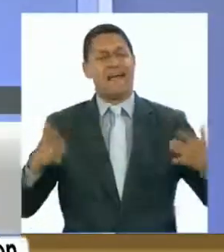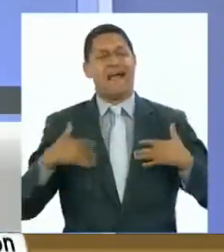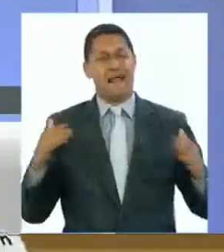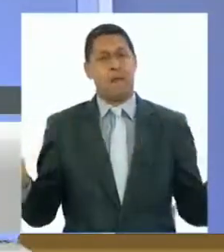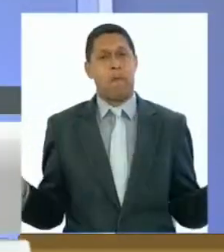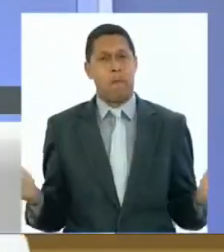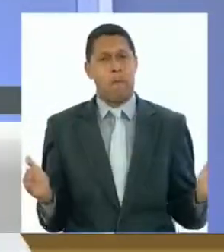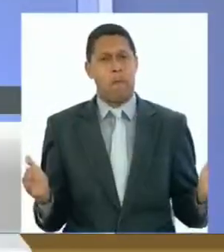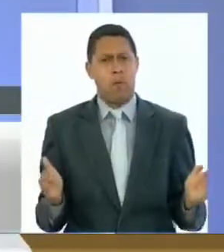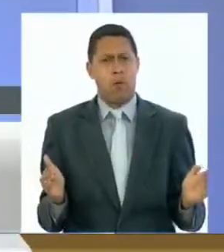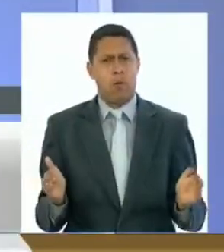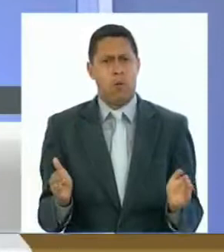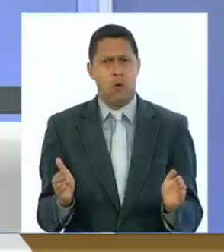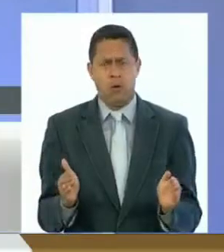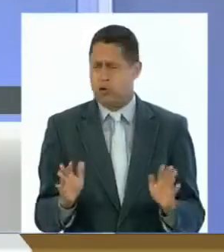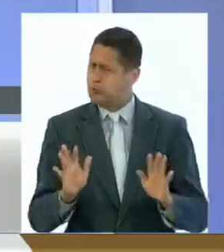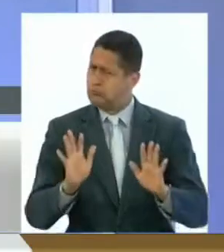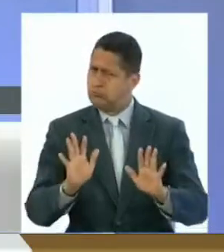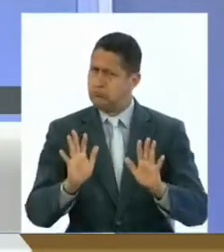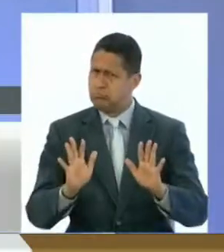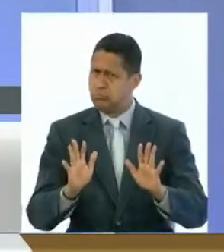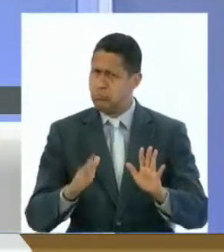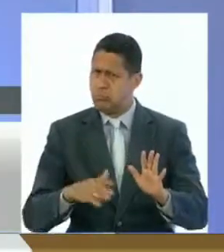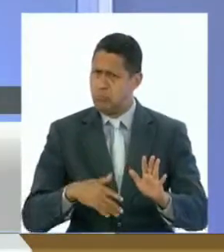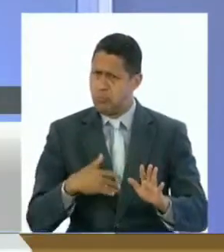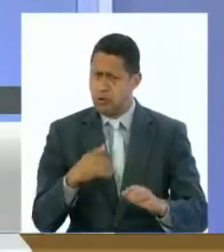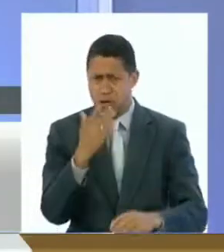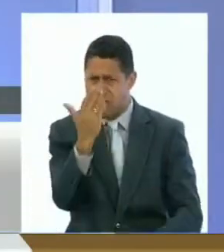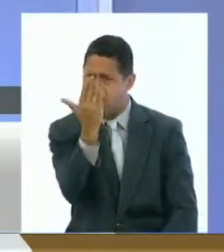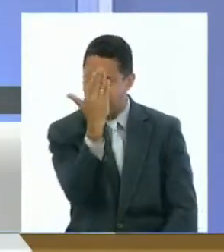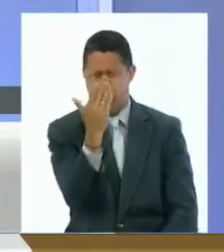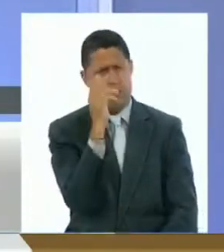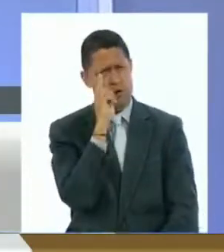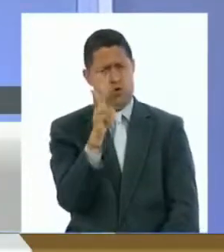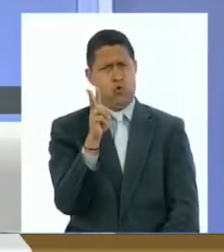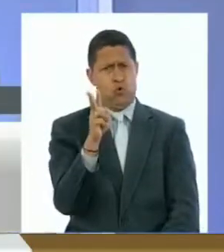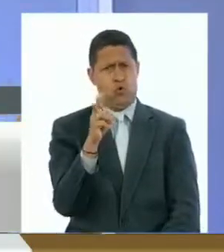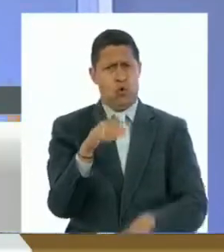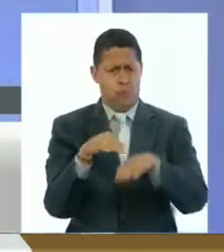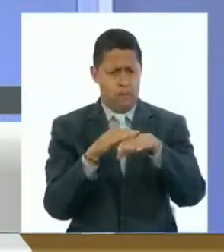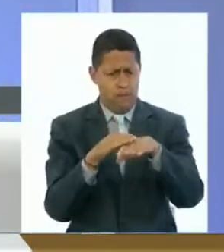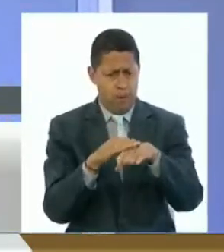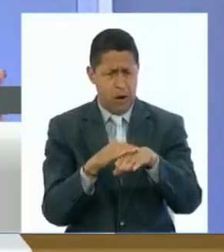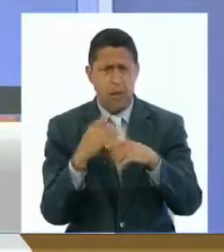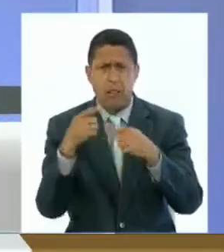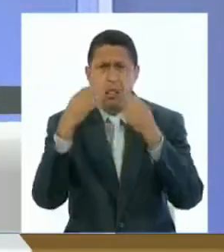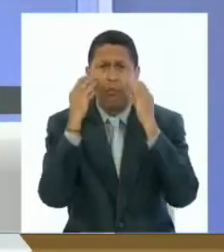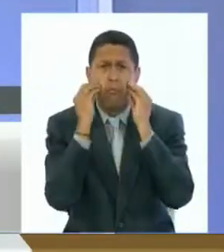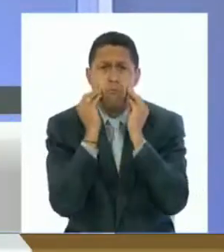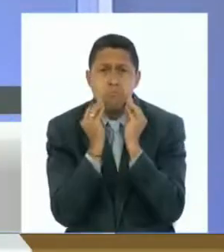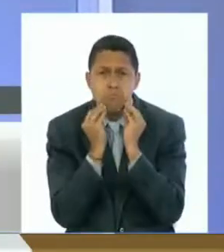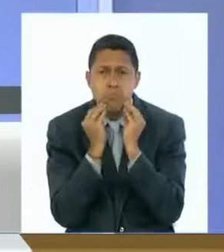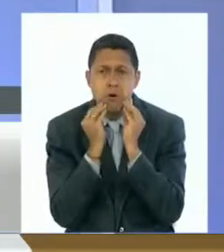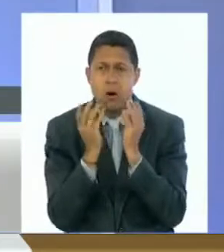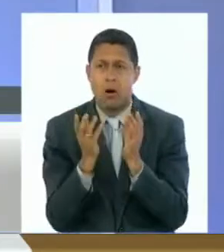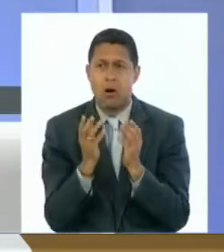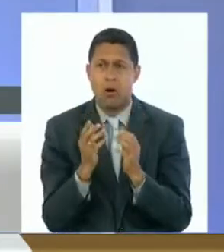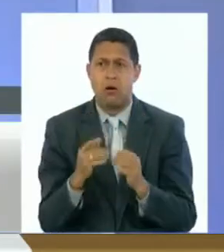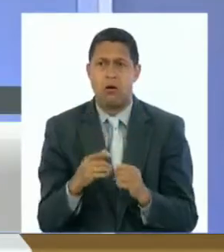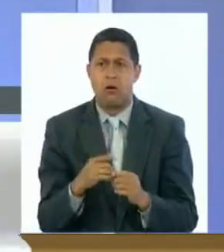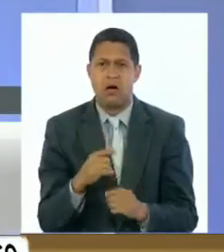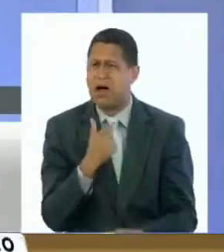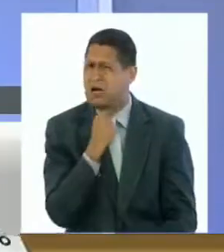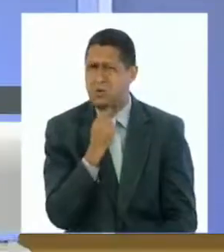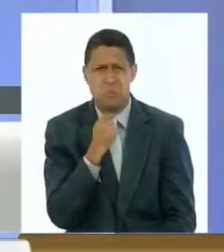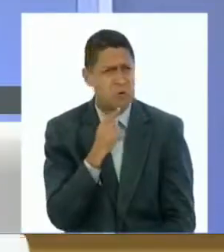medidas, pero también está esa contraparte de poderse ver al espejo y tener una piel un poco más flácida, un espacio que dicen, esta parte ya no me